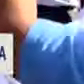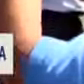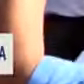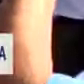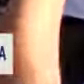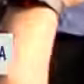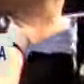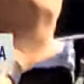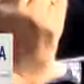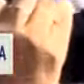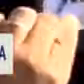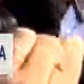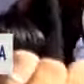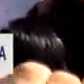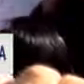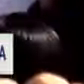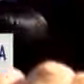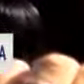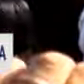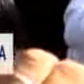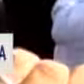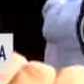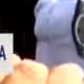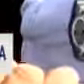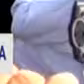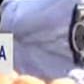¡Playacito Lizana Chávez!